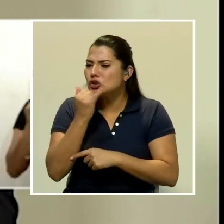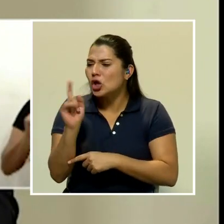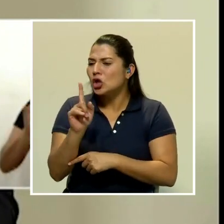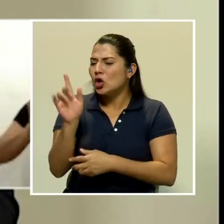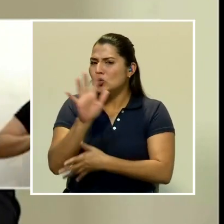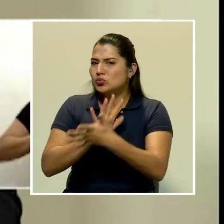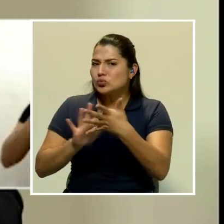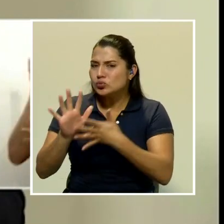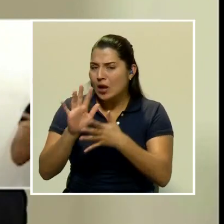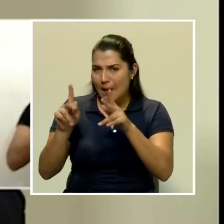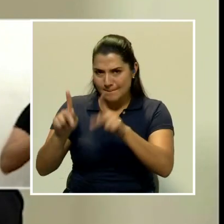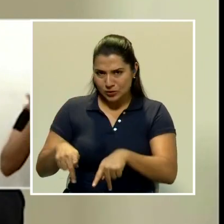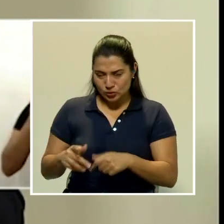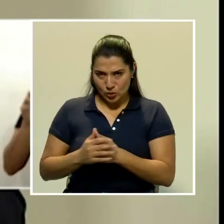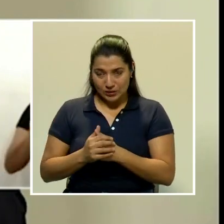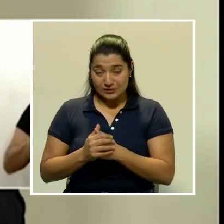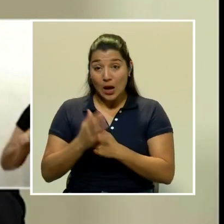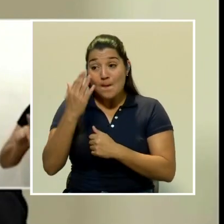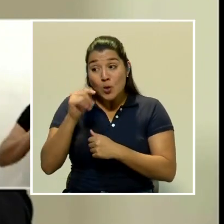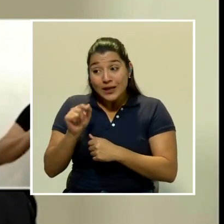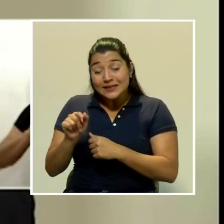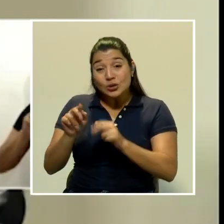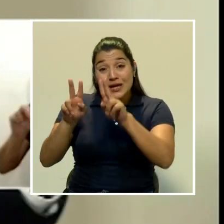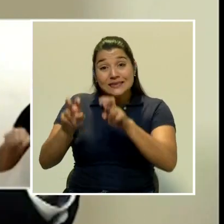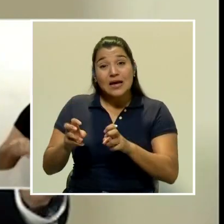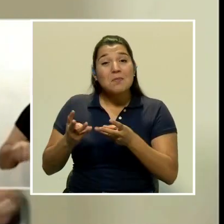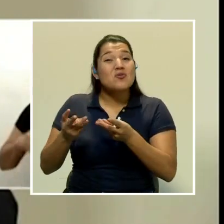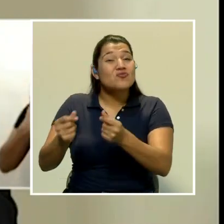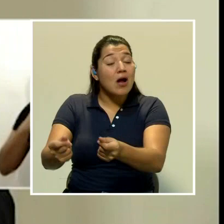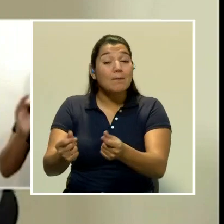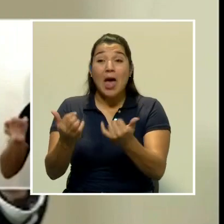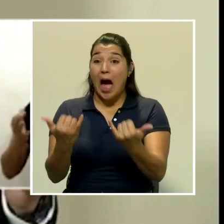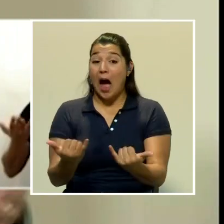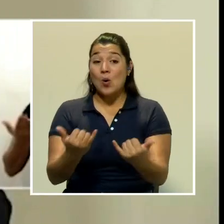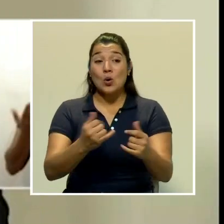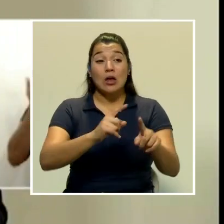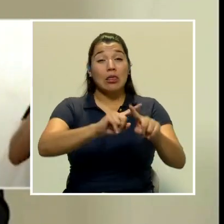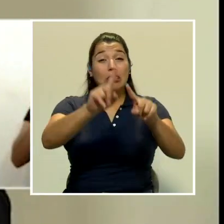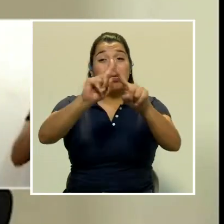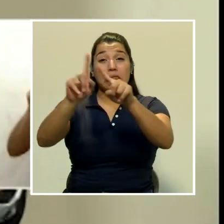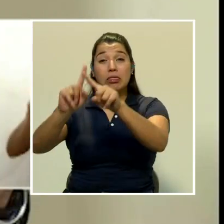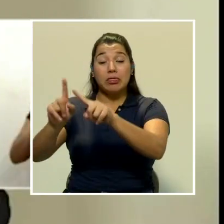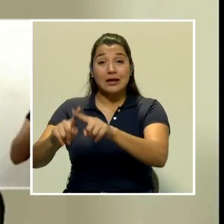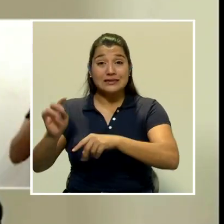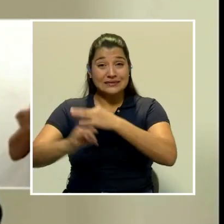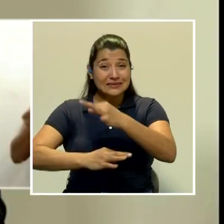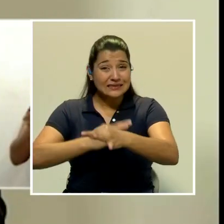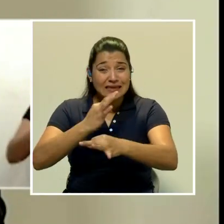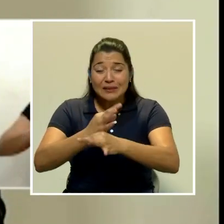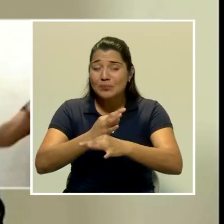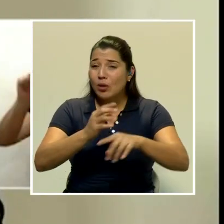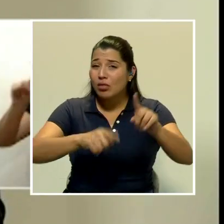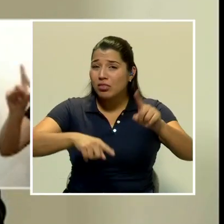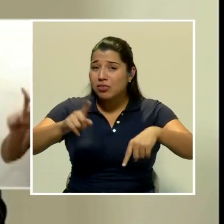confusión a la población, porque en eso las pruebas rápidas hay muchos tipos, muchos ofrecimientos, muchos